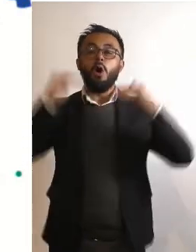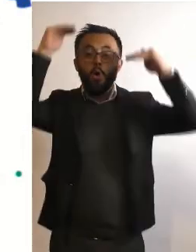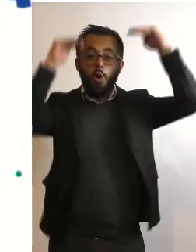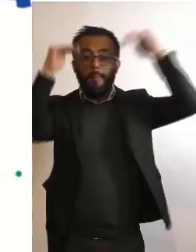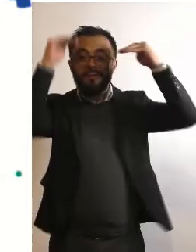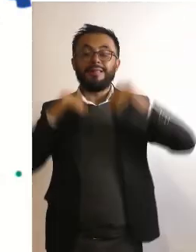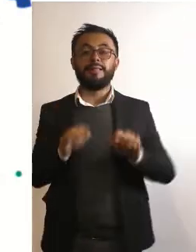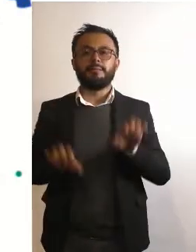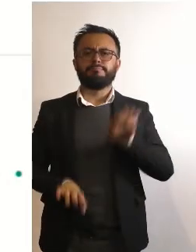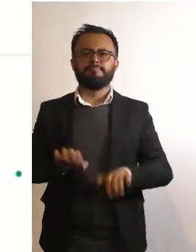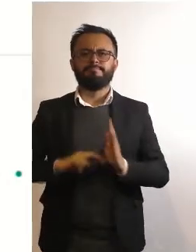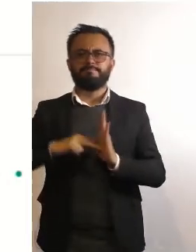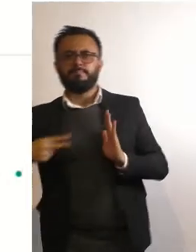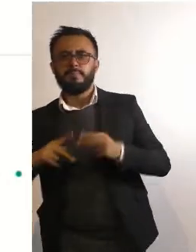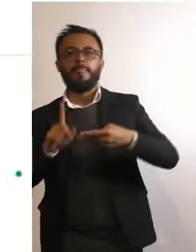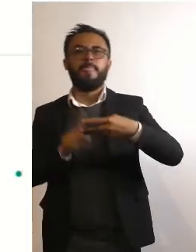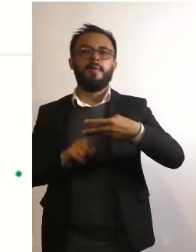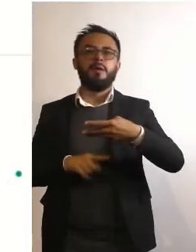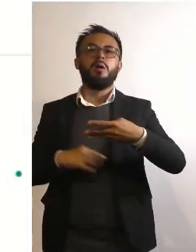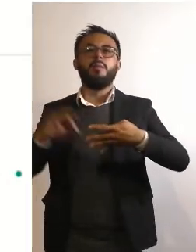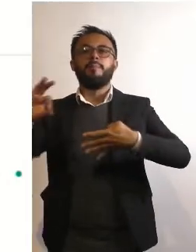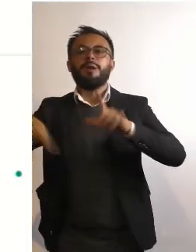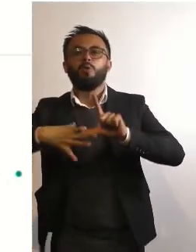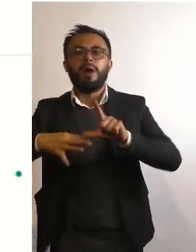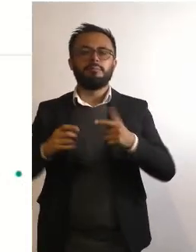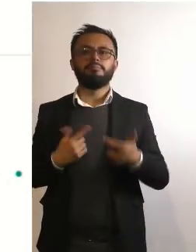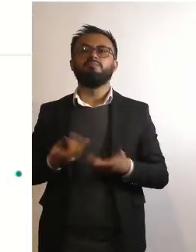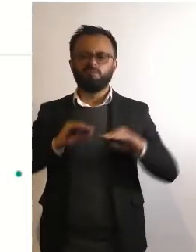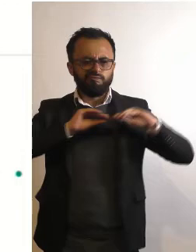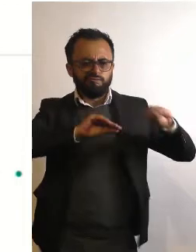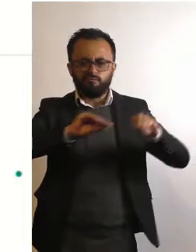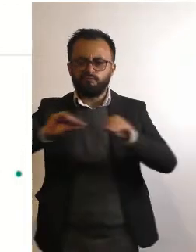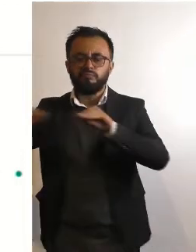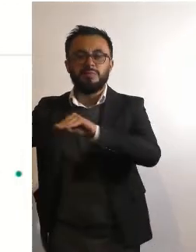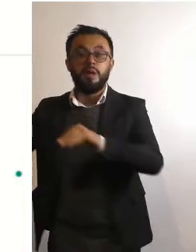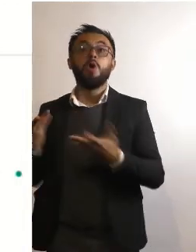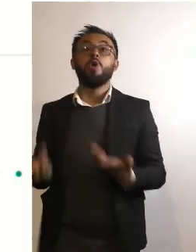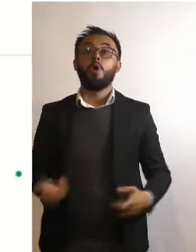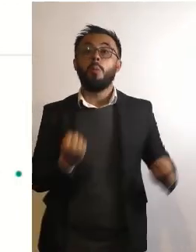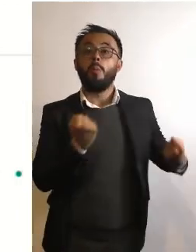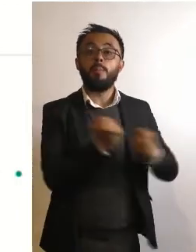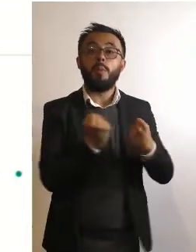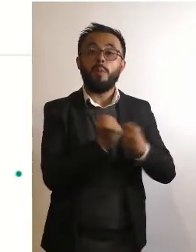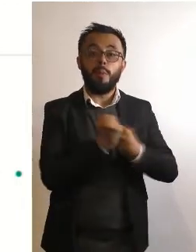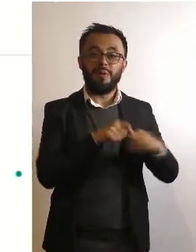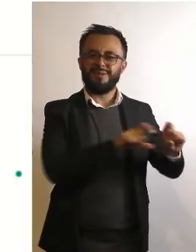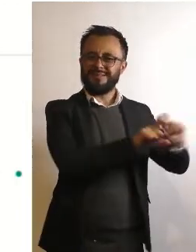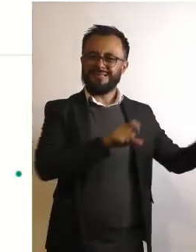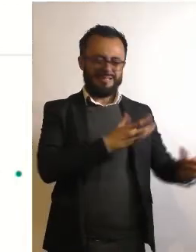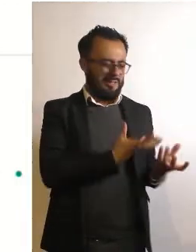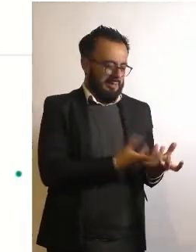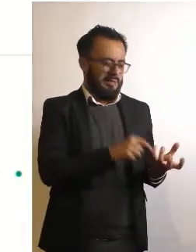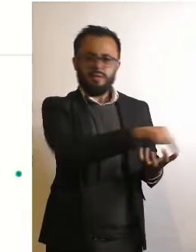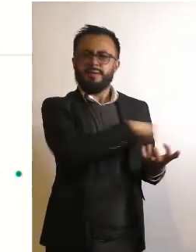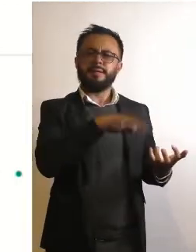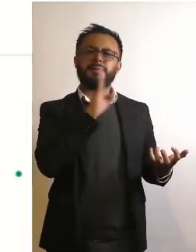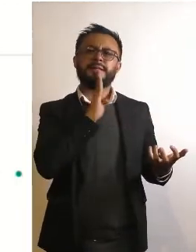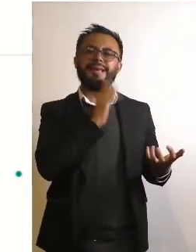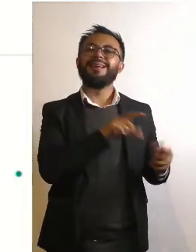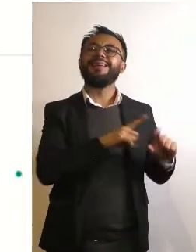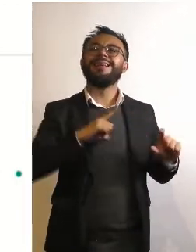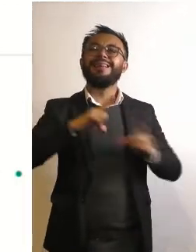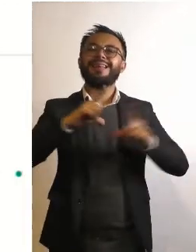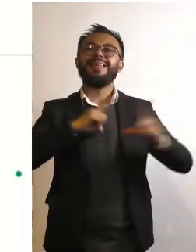herramientas virtuales. Siguiente. Apoyados por los líderes de éxito estudiantil y los tutores pares.